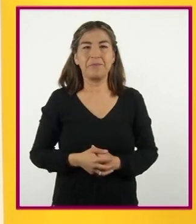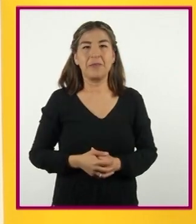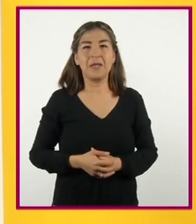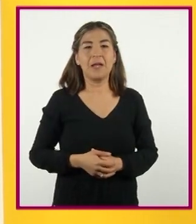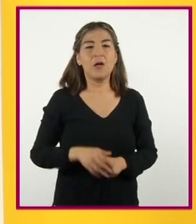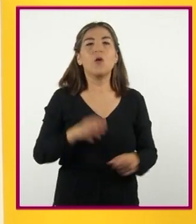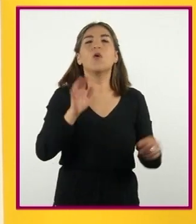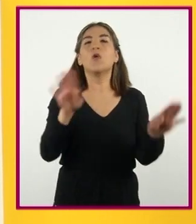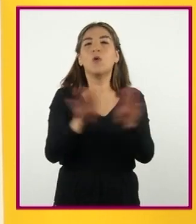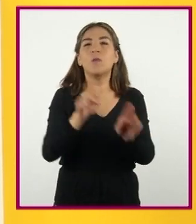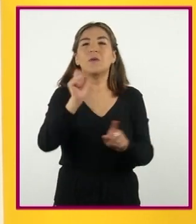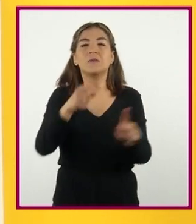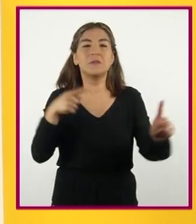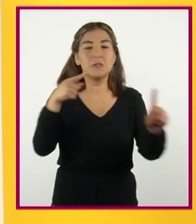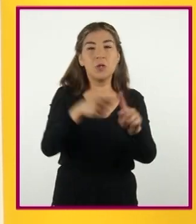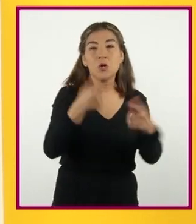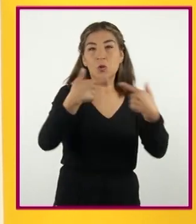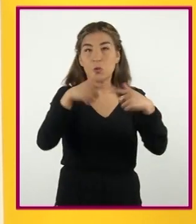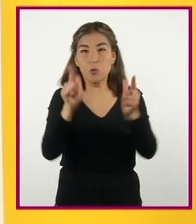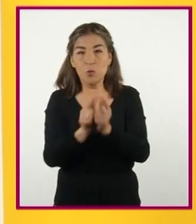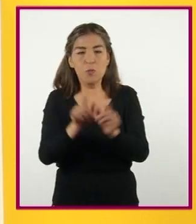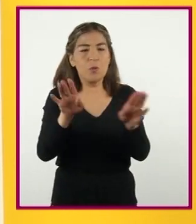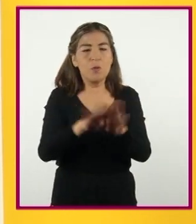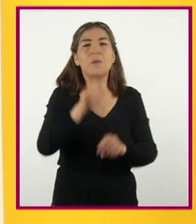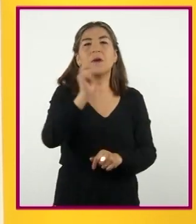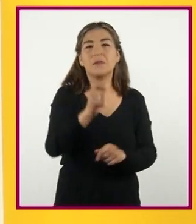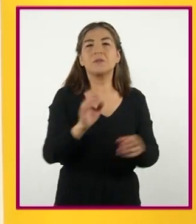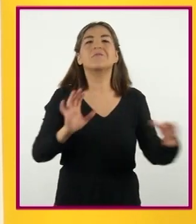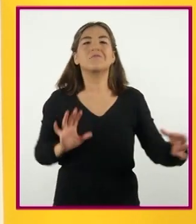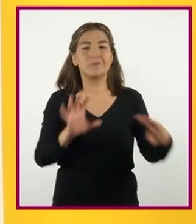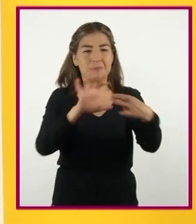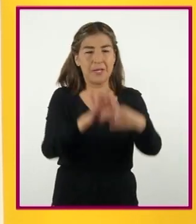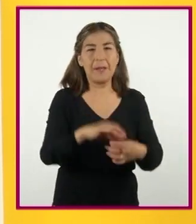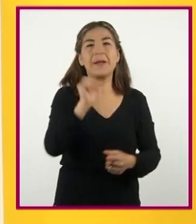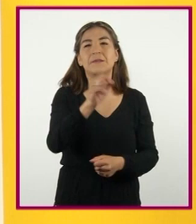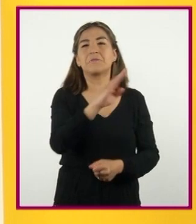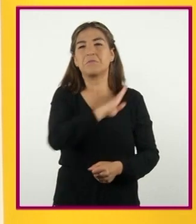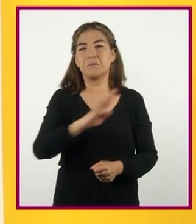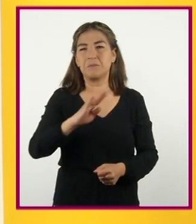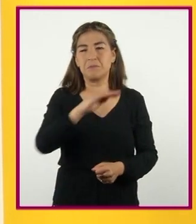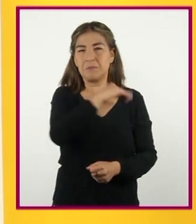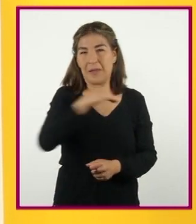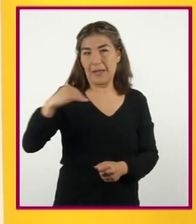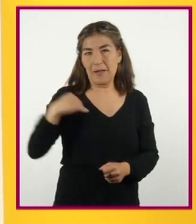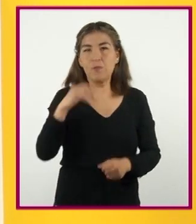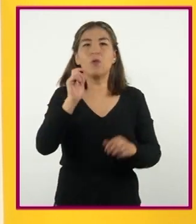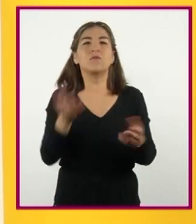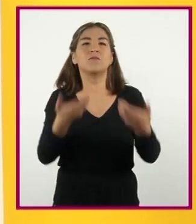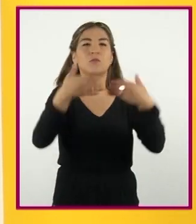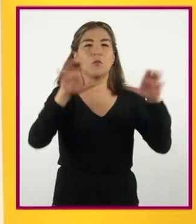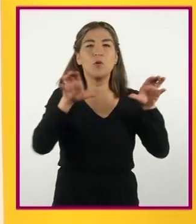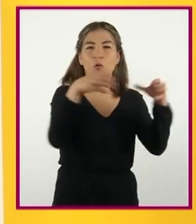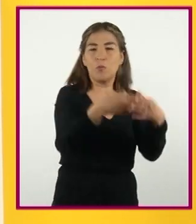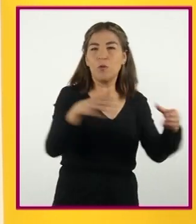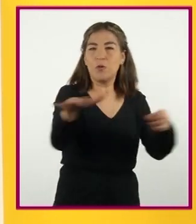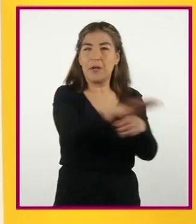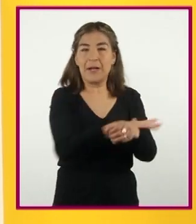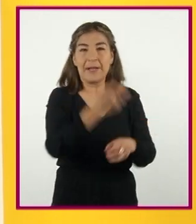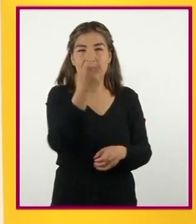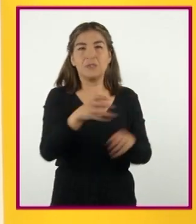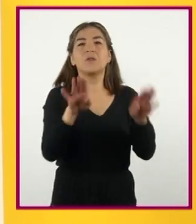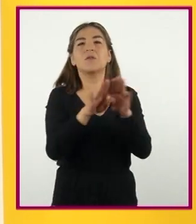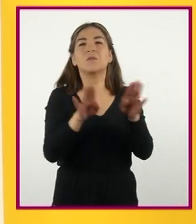a uno o varios grupos une a las y los miembros de una comunidad y les da cohesión